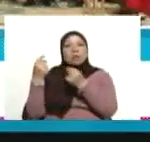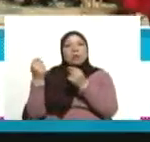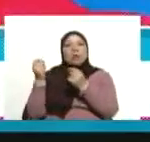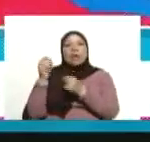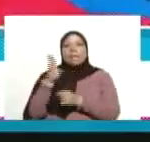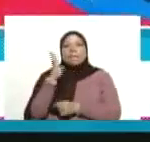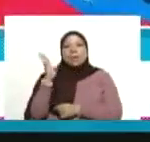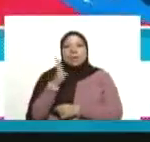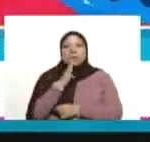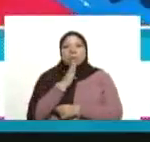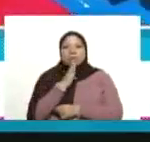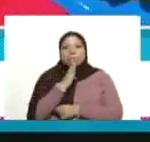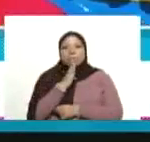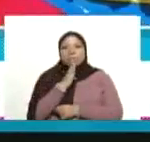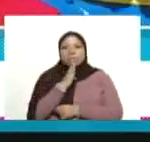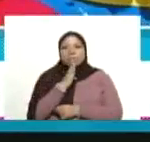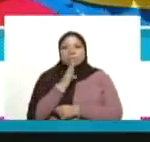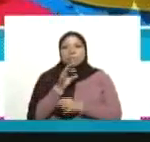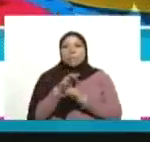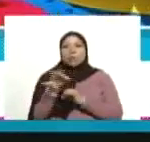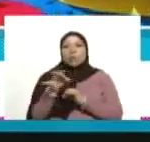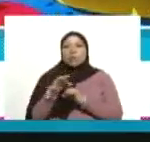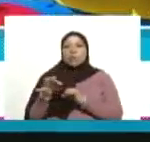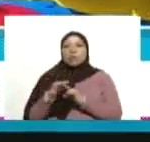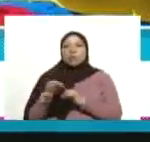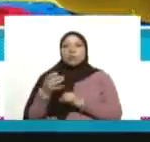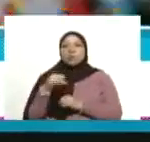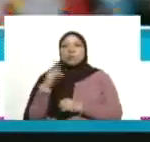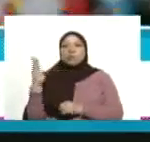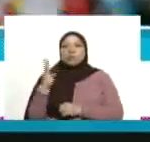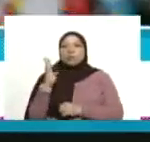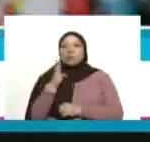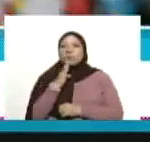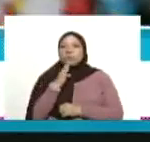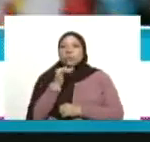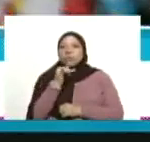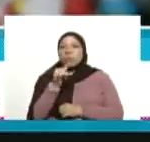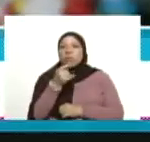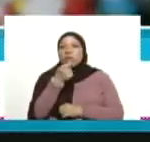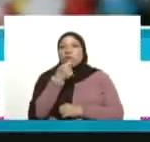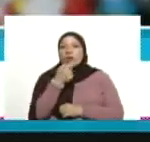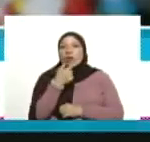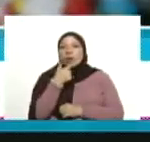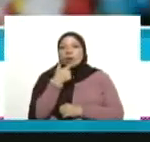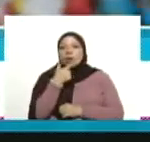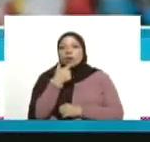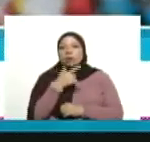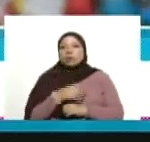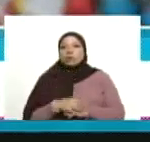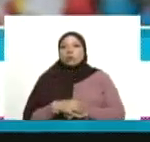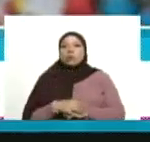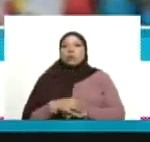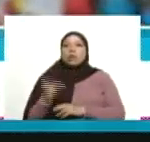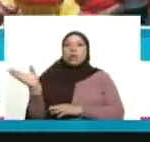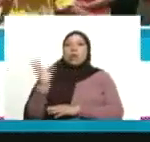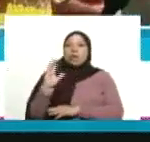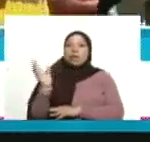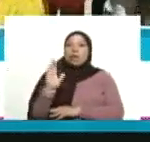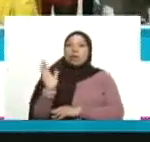también, en el municipio de Barinas, parroquia Ramón Ignacio Méndez, en Caracas.